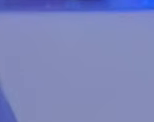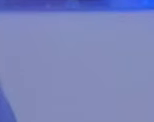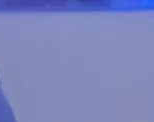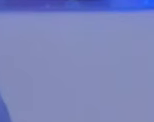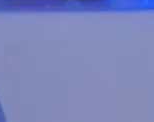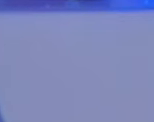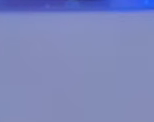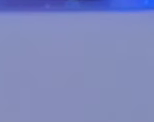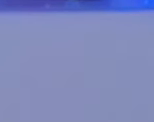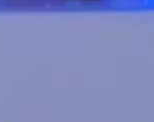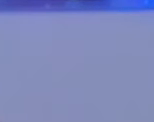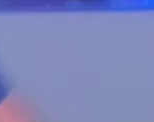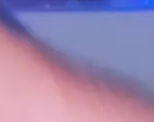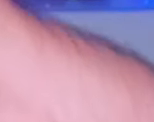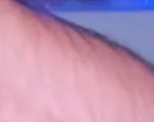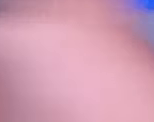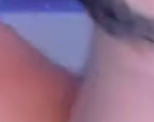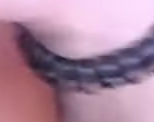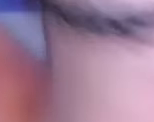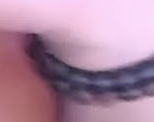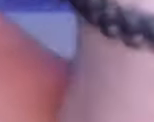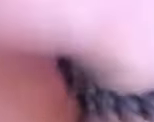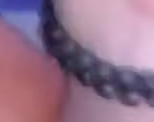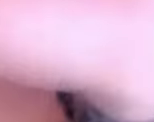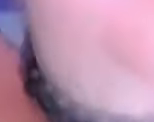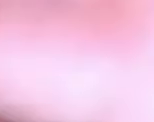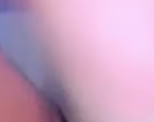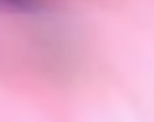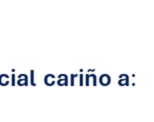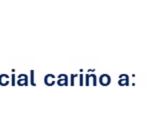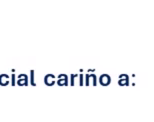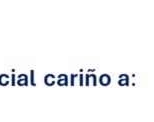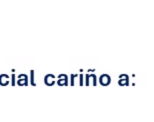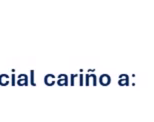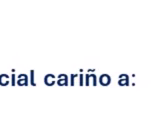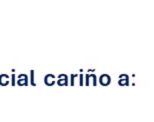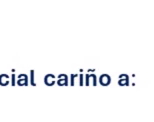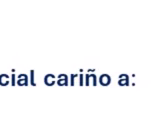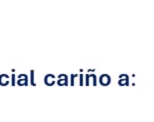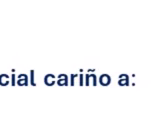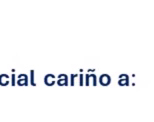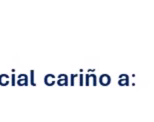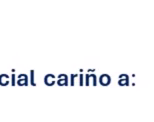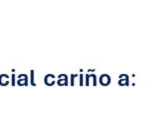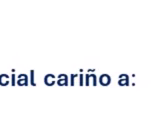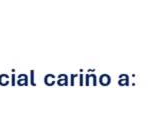suscríbete, activa la campanita y nos veremos en el próximo vídeo. Bueno.